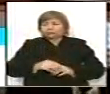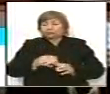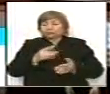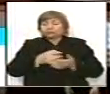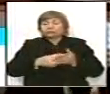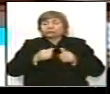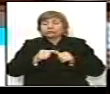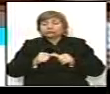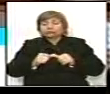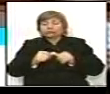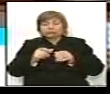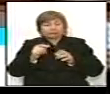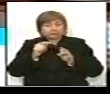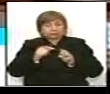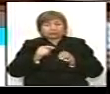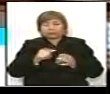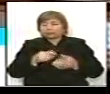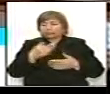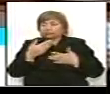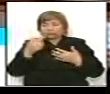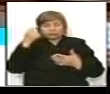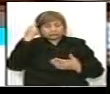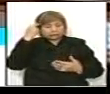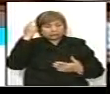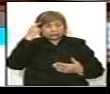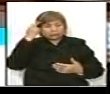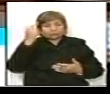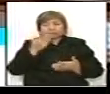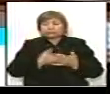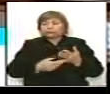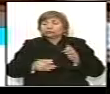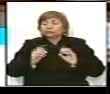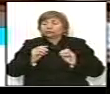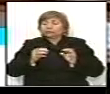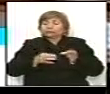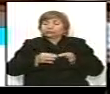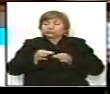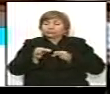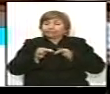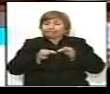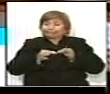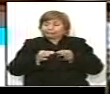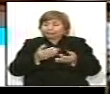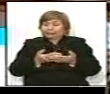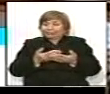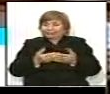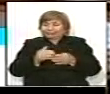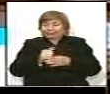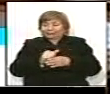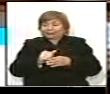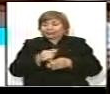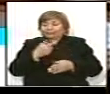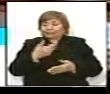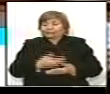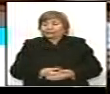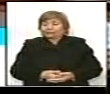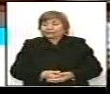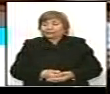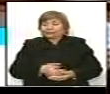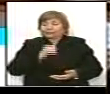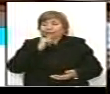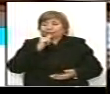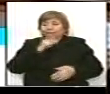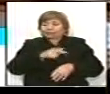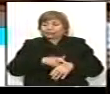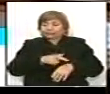Y sigan con estos ejercicios y con los pensamientos. Les voy a explicar los siguientes ejercicios, por falta de